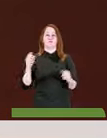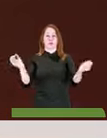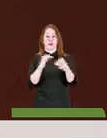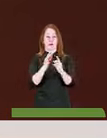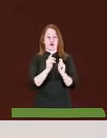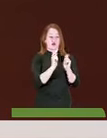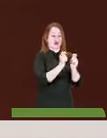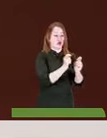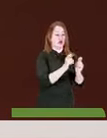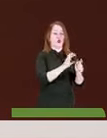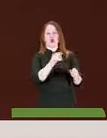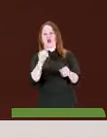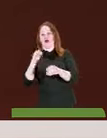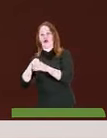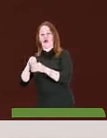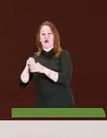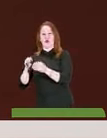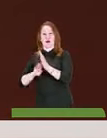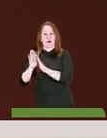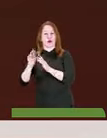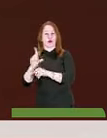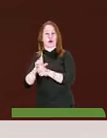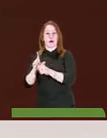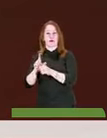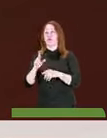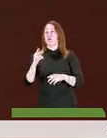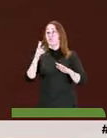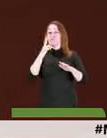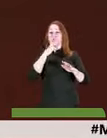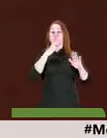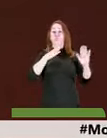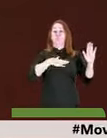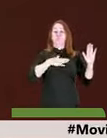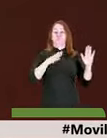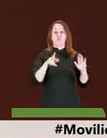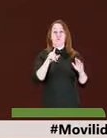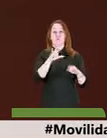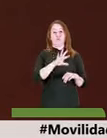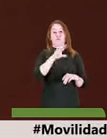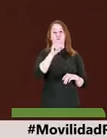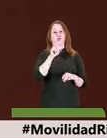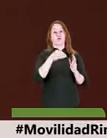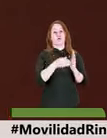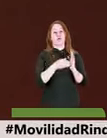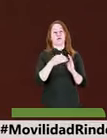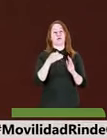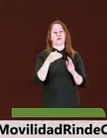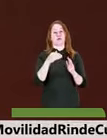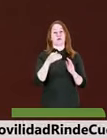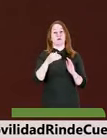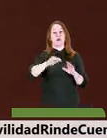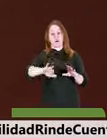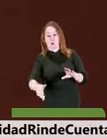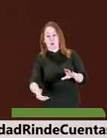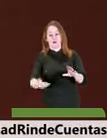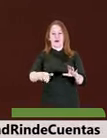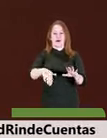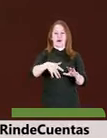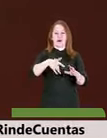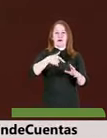correspondían, los fondos de desarrollo local también, y había un compromiso de 56 mil huecos, que quiero hacer una aclaración que se ha puesto en